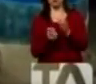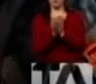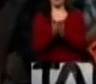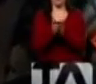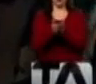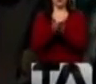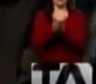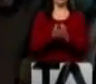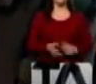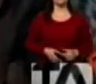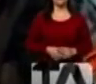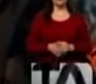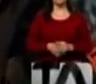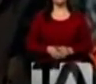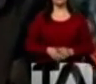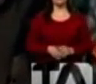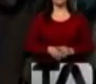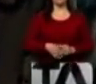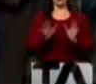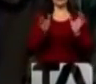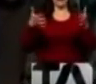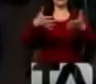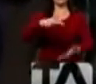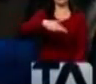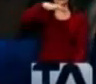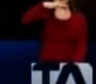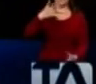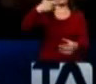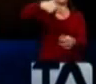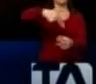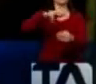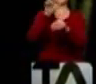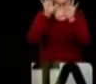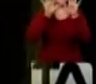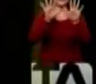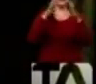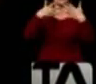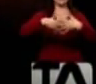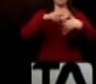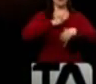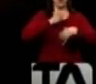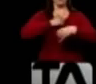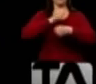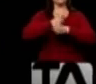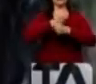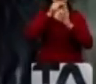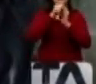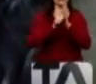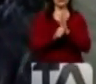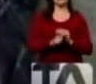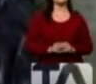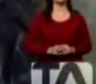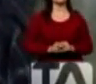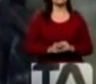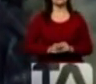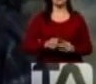borda. 10 tanques de combustible, presumiblemente combustible artesanal. En el operativo las autoridades no lograron